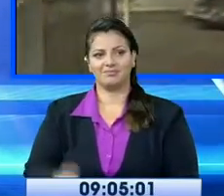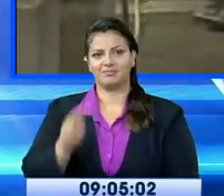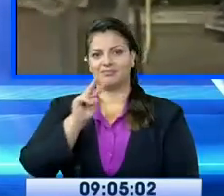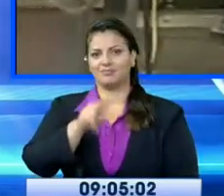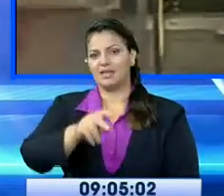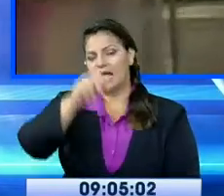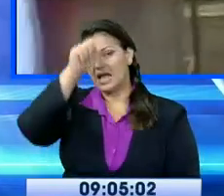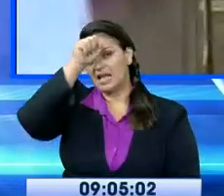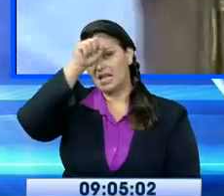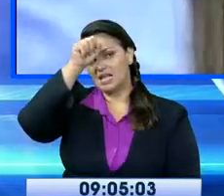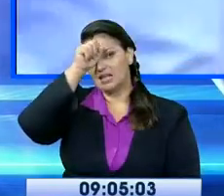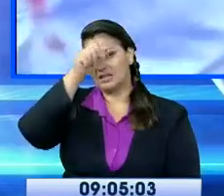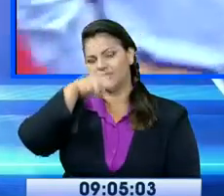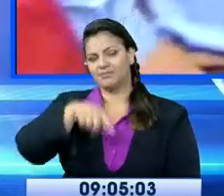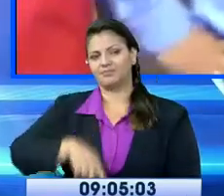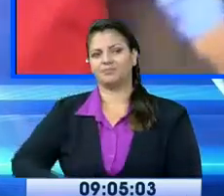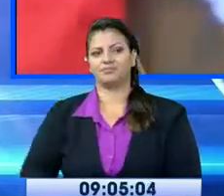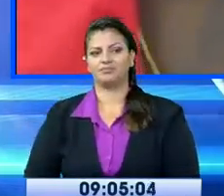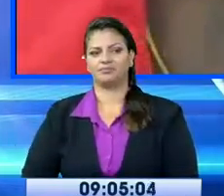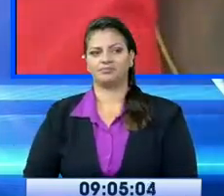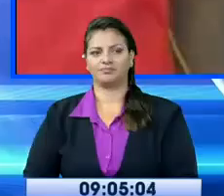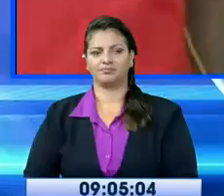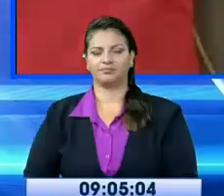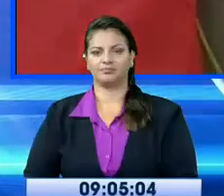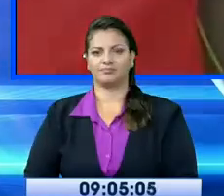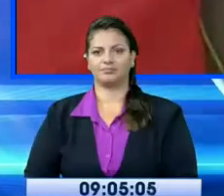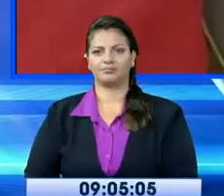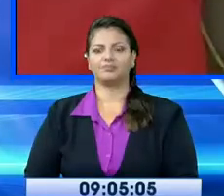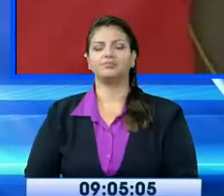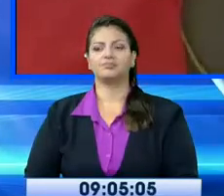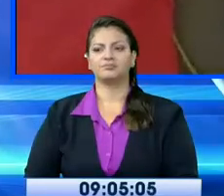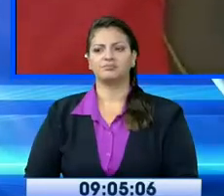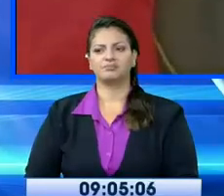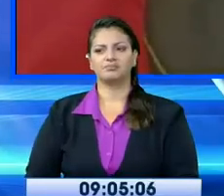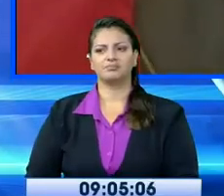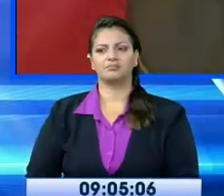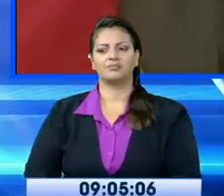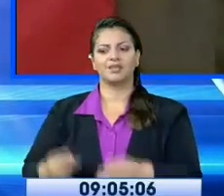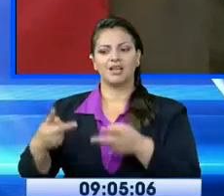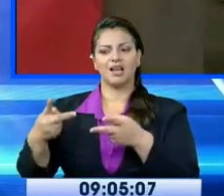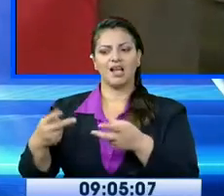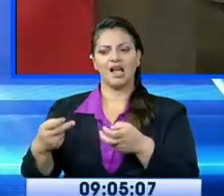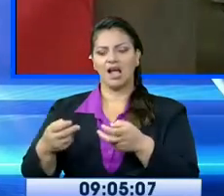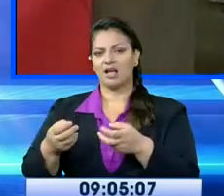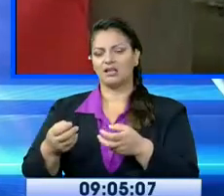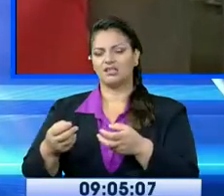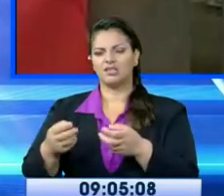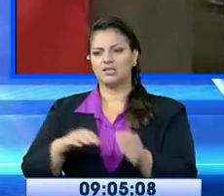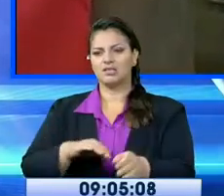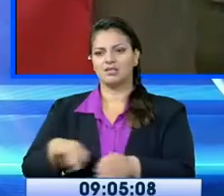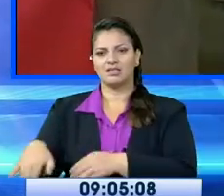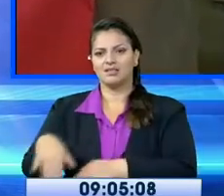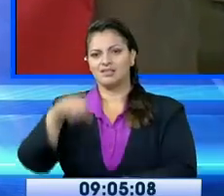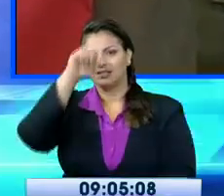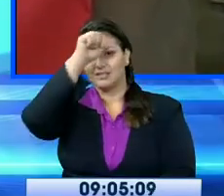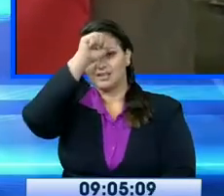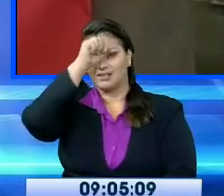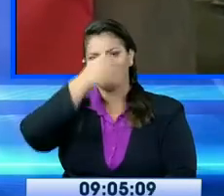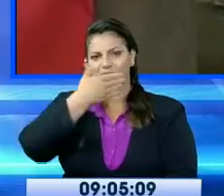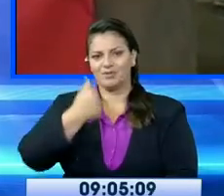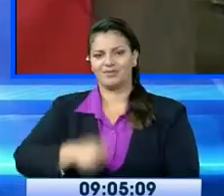allá. A falta de cracks, buenos son los chanchos. Los chanchos. Así es. Enrique, bueno, gracias por la información. Volveremos a conversar contigo más